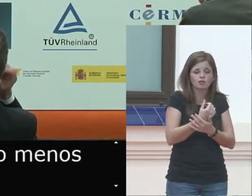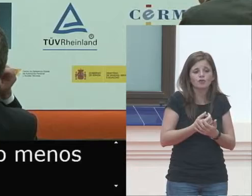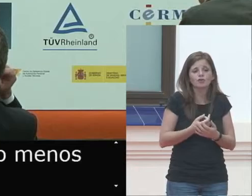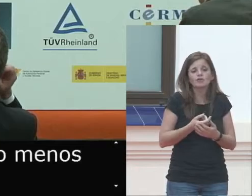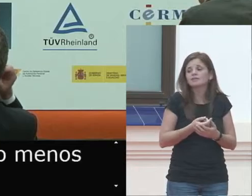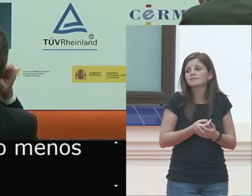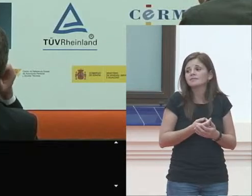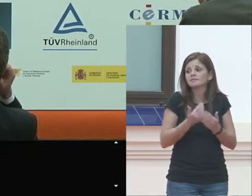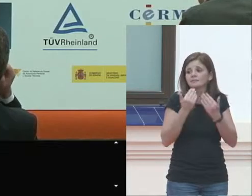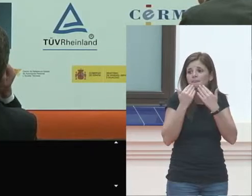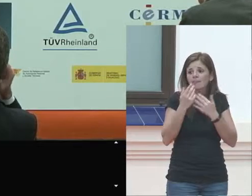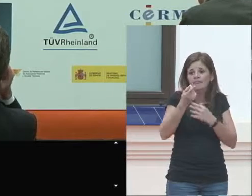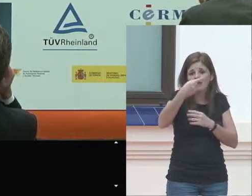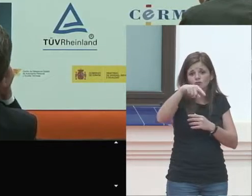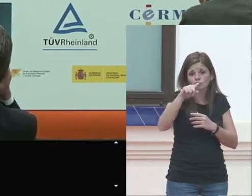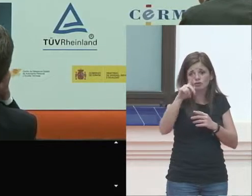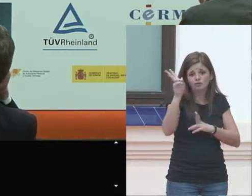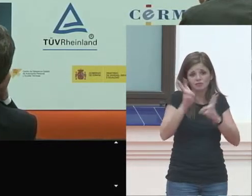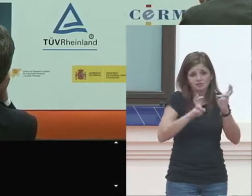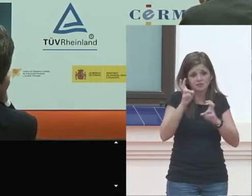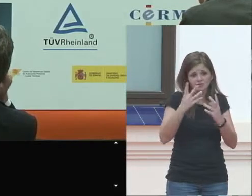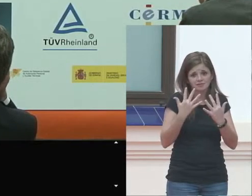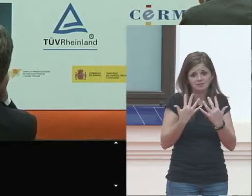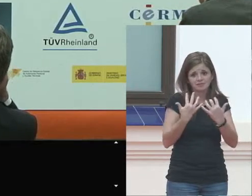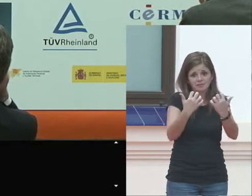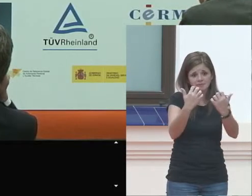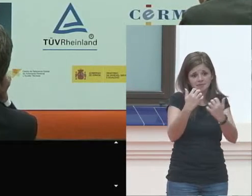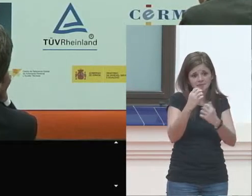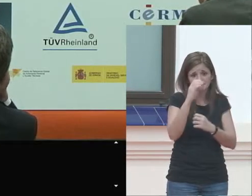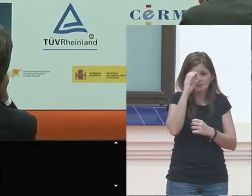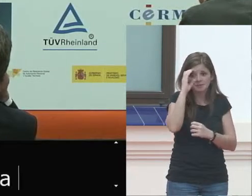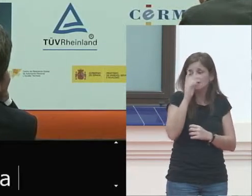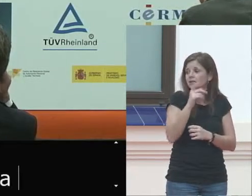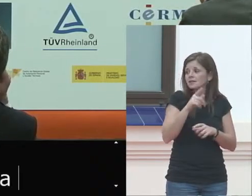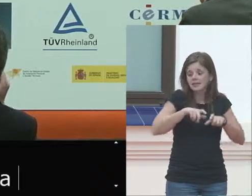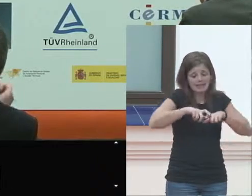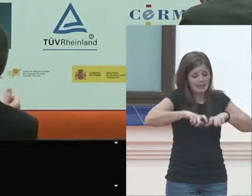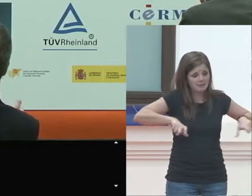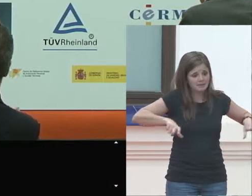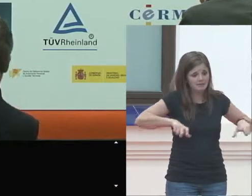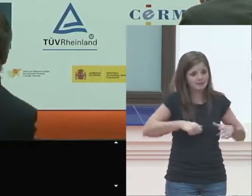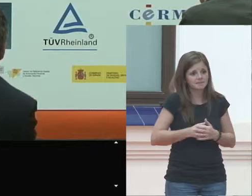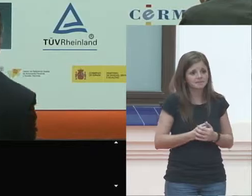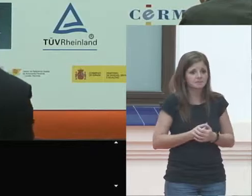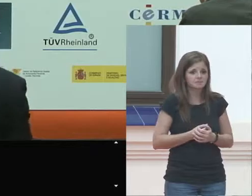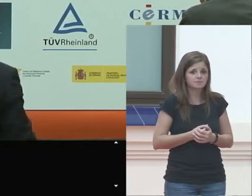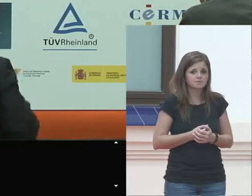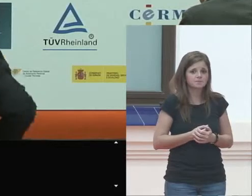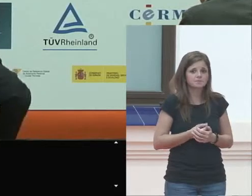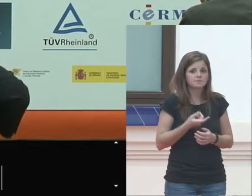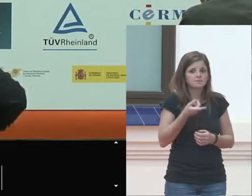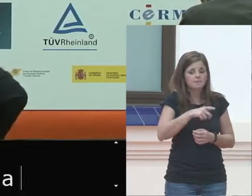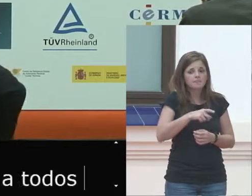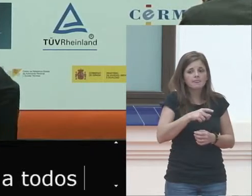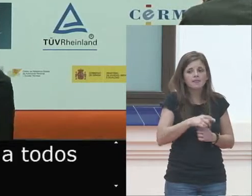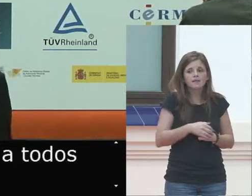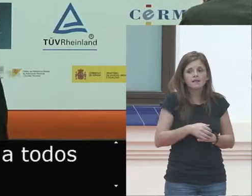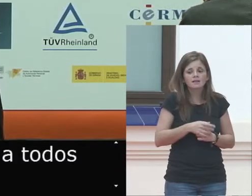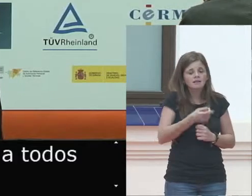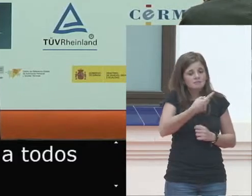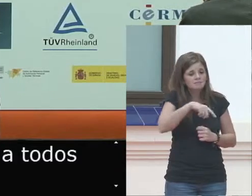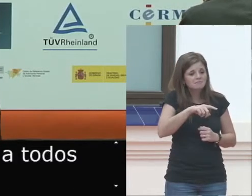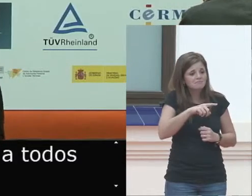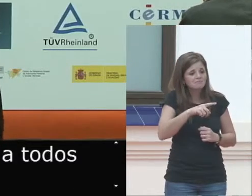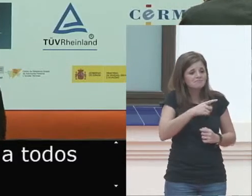finalizar, a todos vosotros que estáis aquí y que habéis sido asistentes de esta mesa. Me gustaría que hubierais disfrutado y hubierais